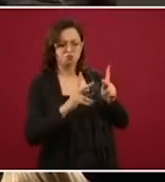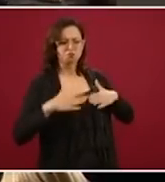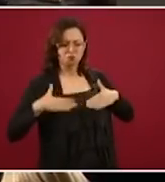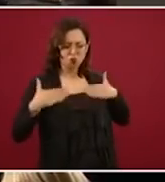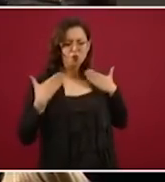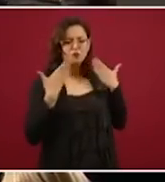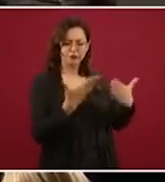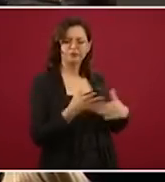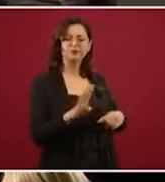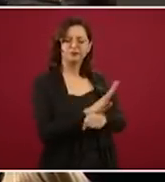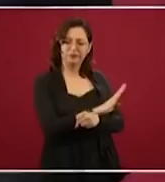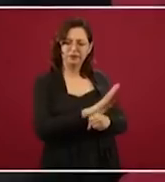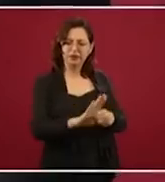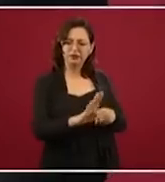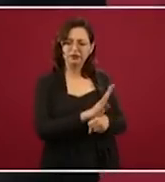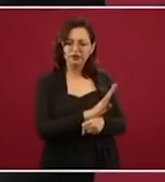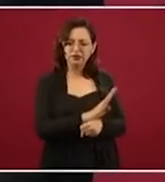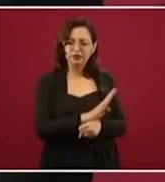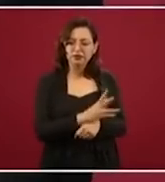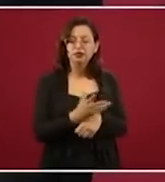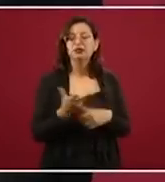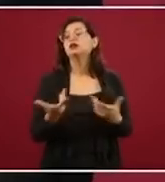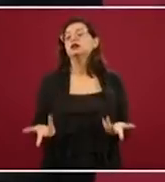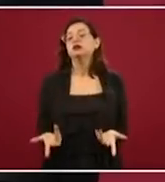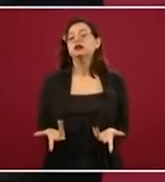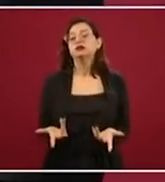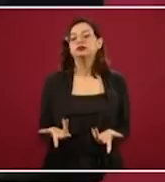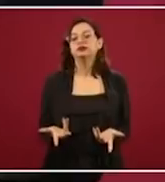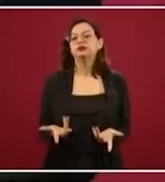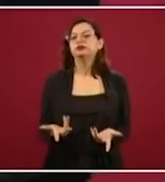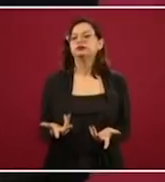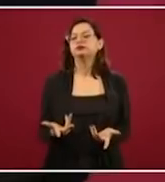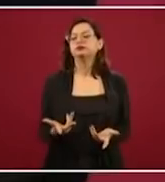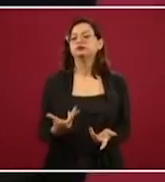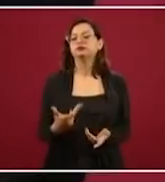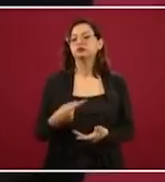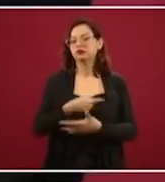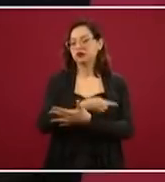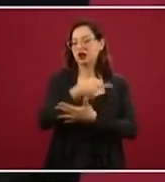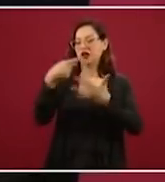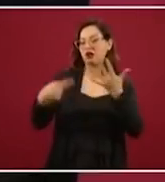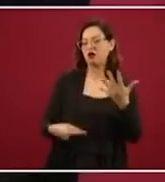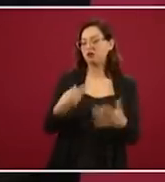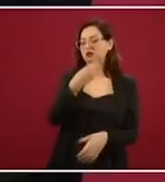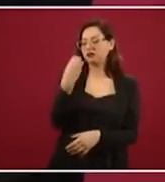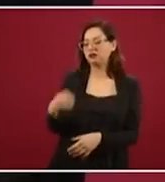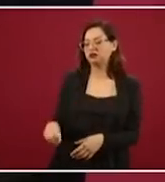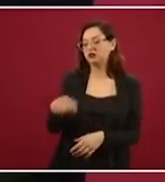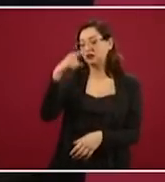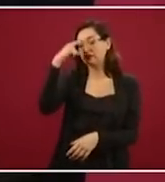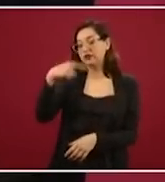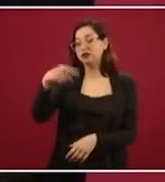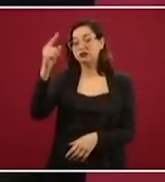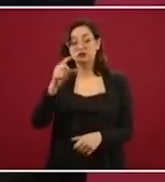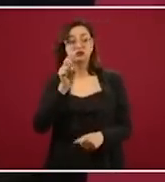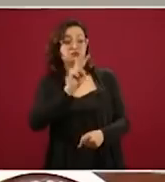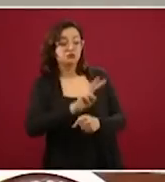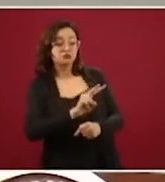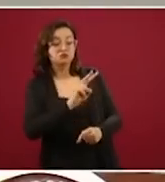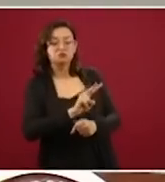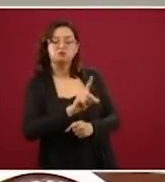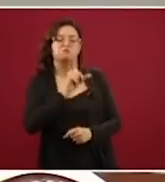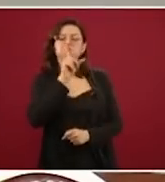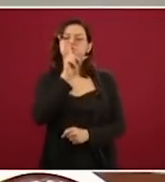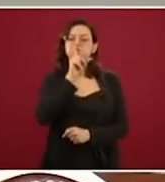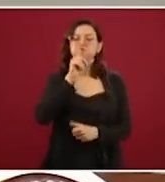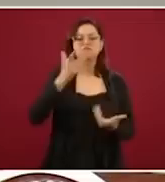cierto beneficio, y está hecho para facilitar el cumplimiento de sus obligaciones. Este portal y este manifiesto no son para fiscalizar, son para darle